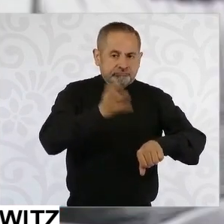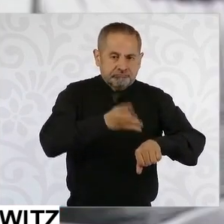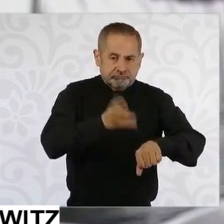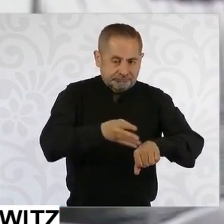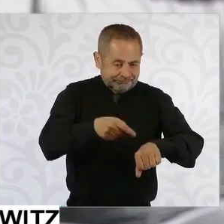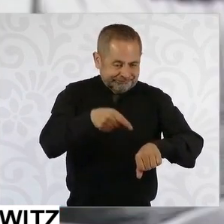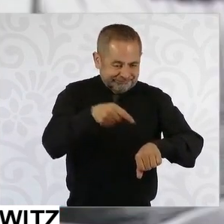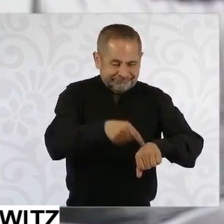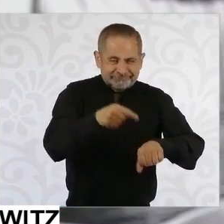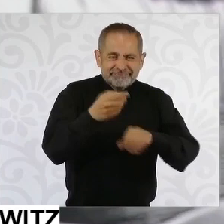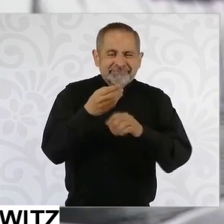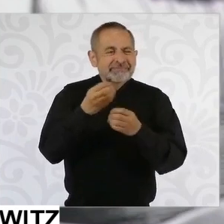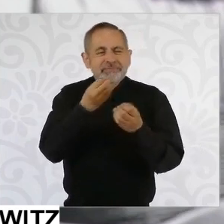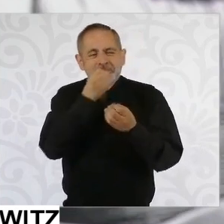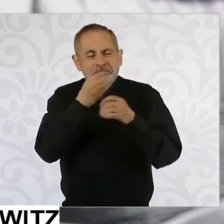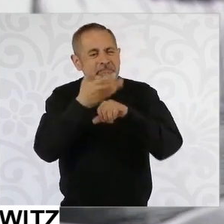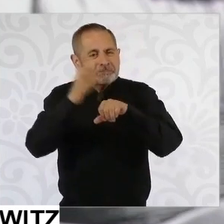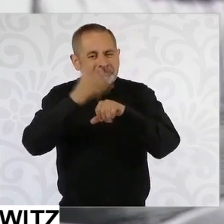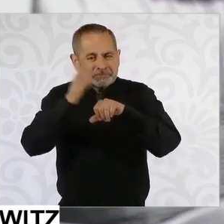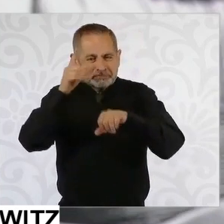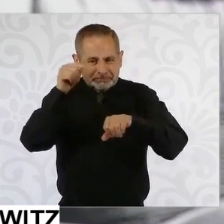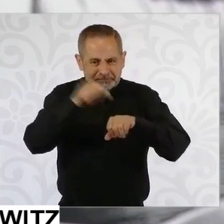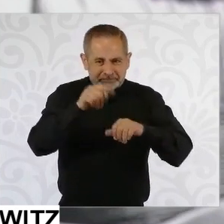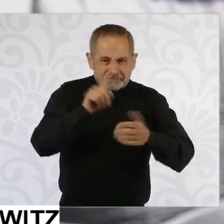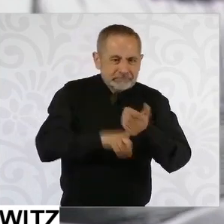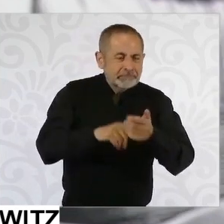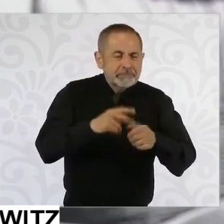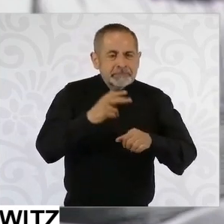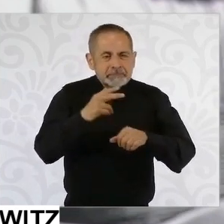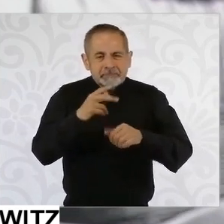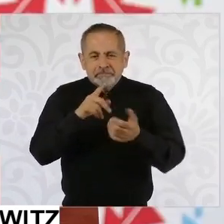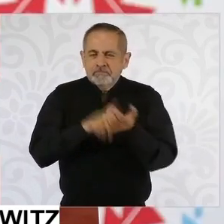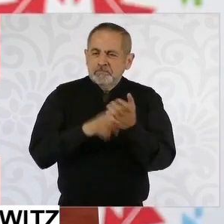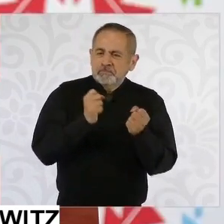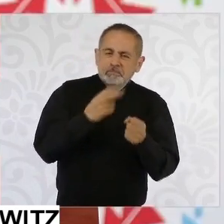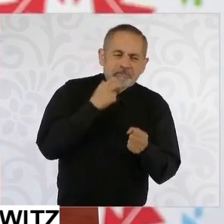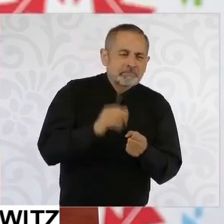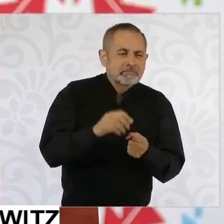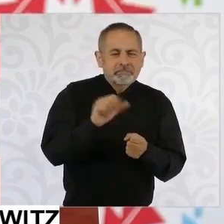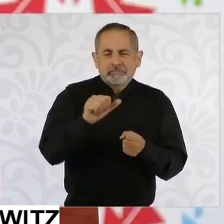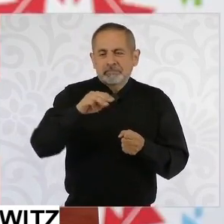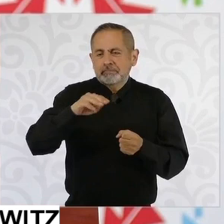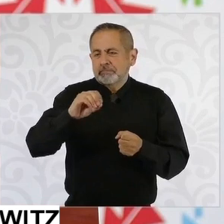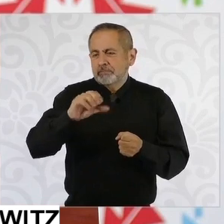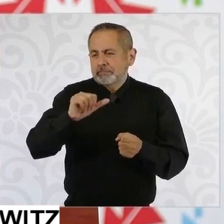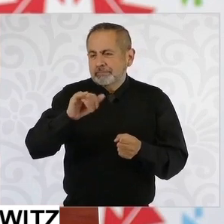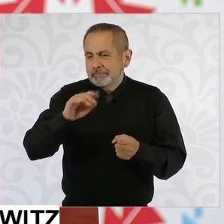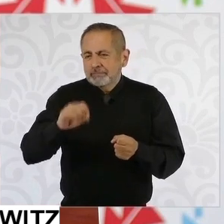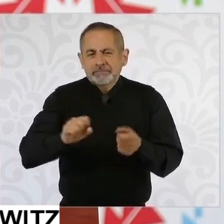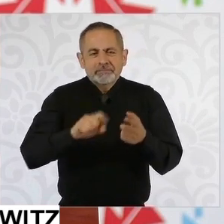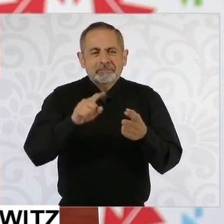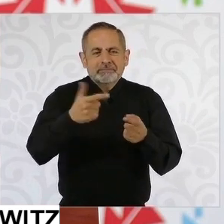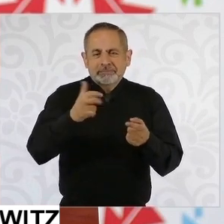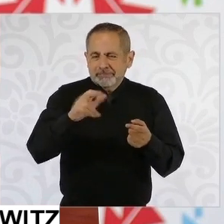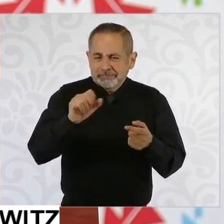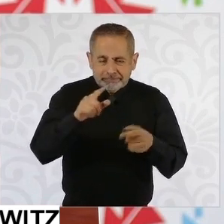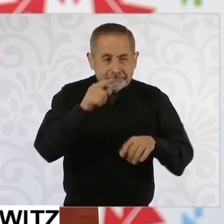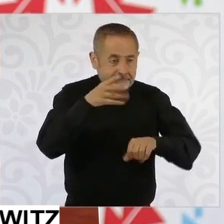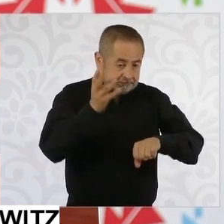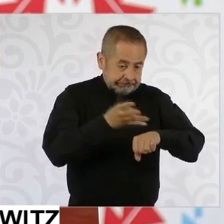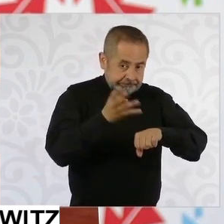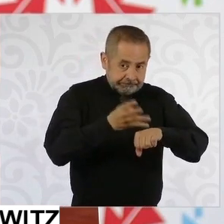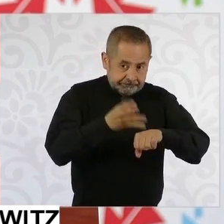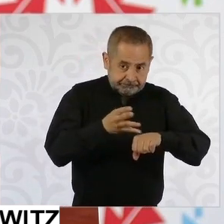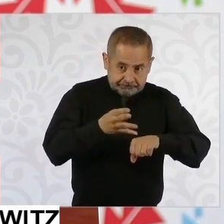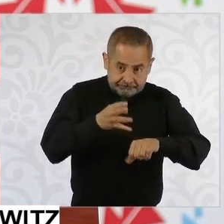su composición rica en azúcares, aminoácidos y grasas, y además se tiene que dar a